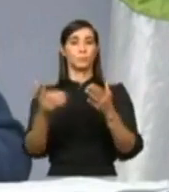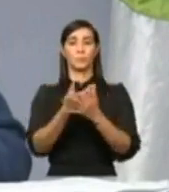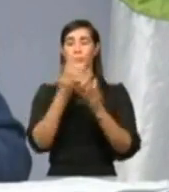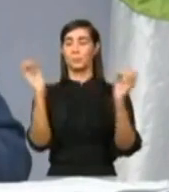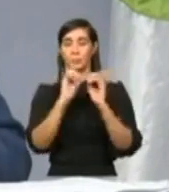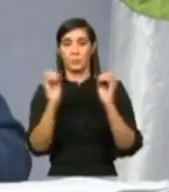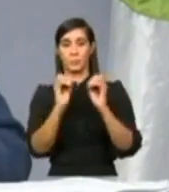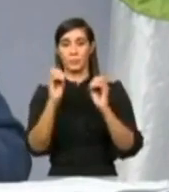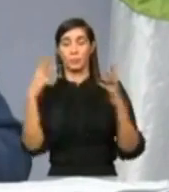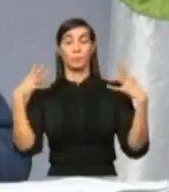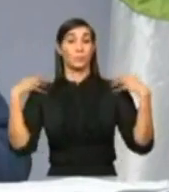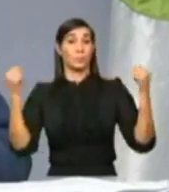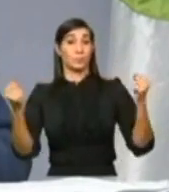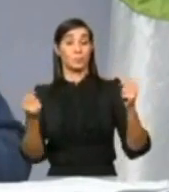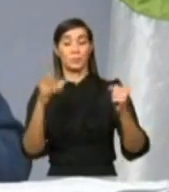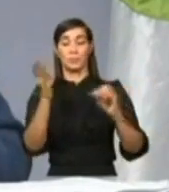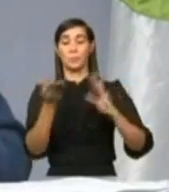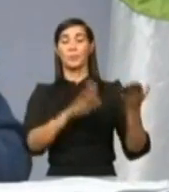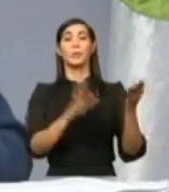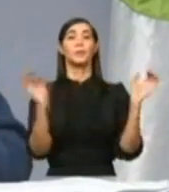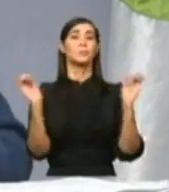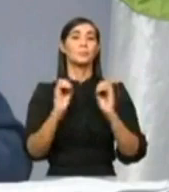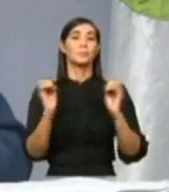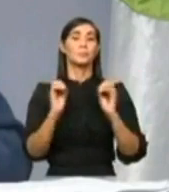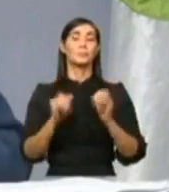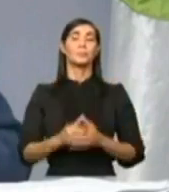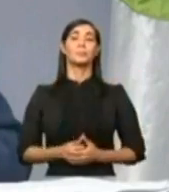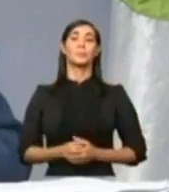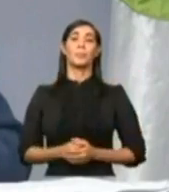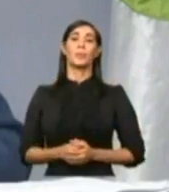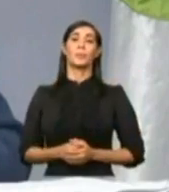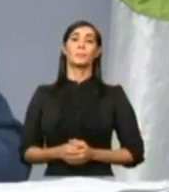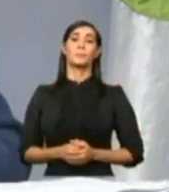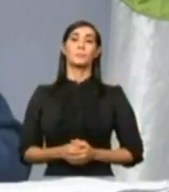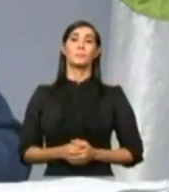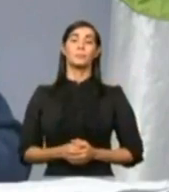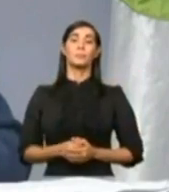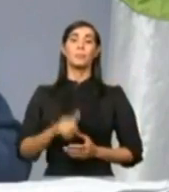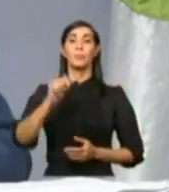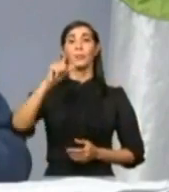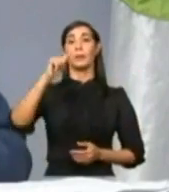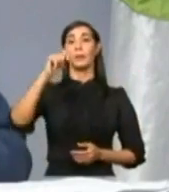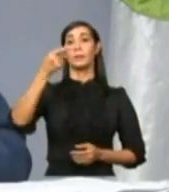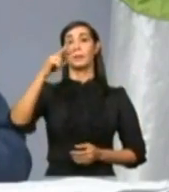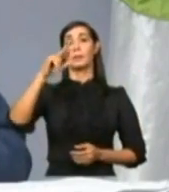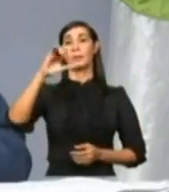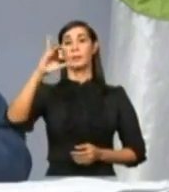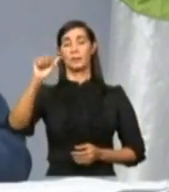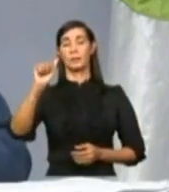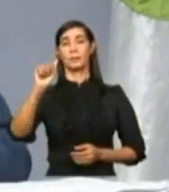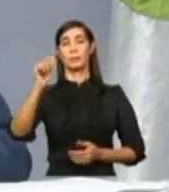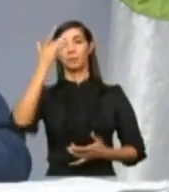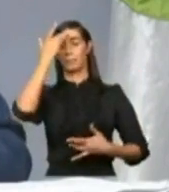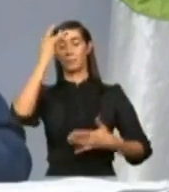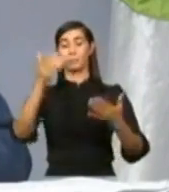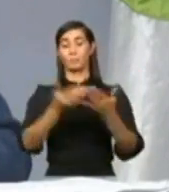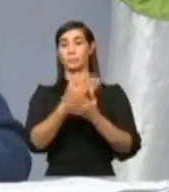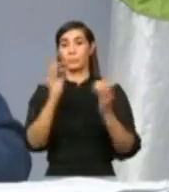1 recuperado, 0 fallecimiento. La Altagracia, 0 casos